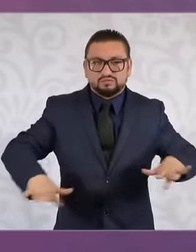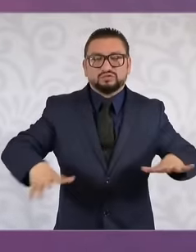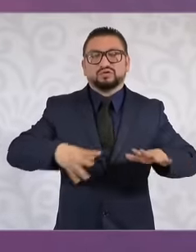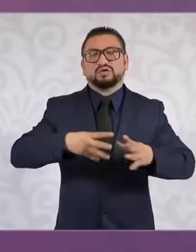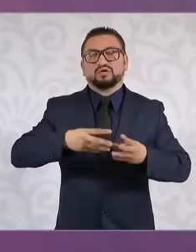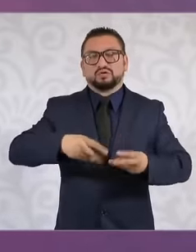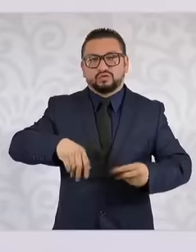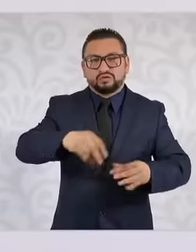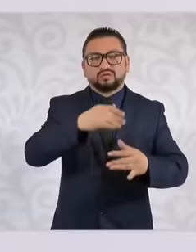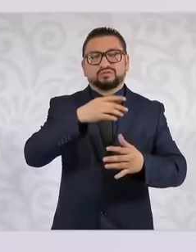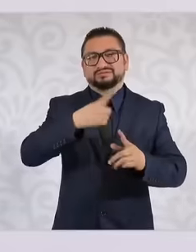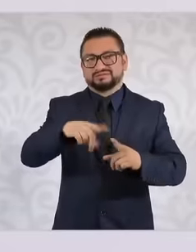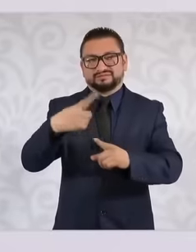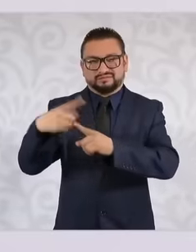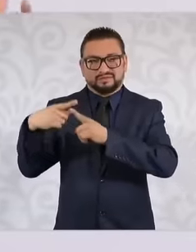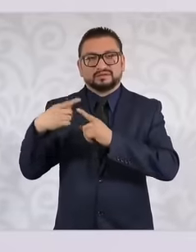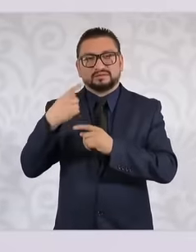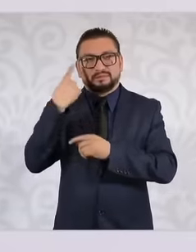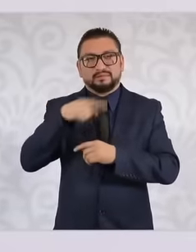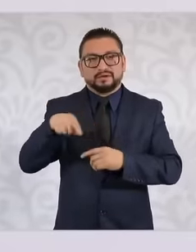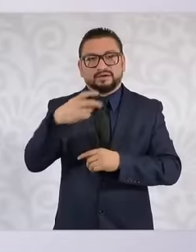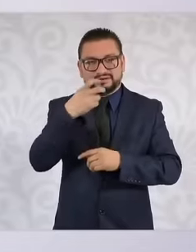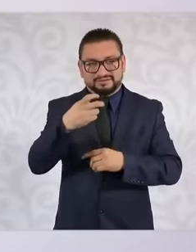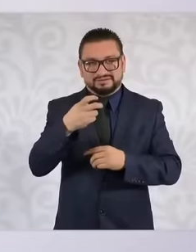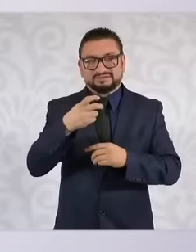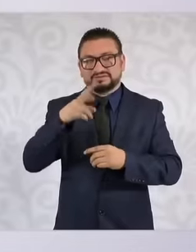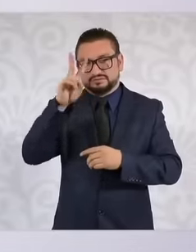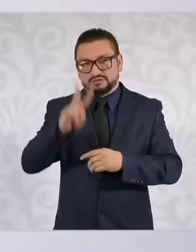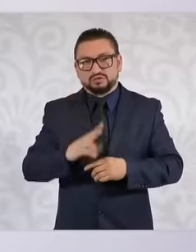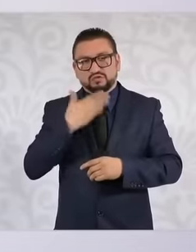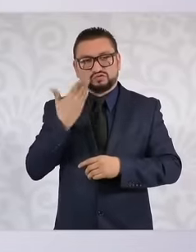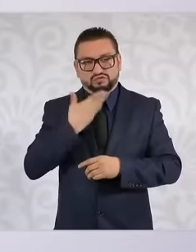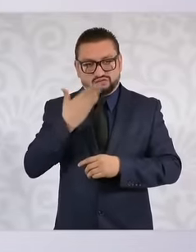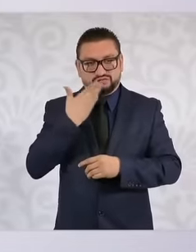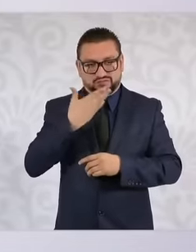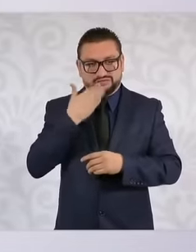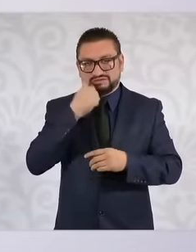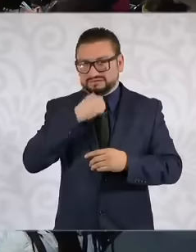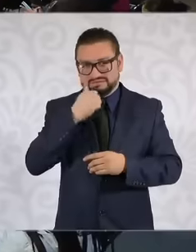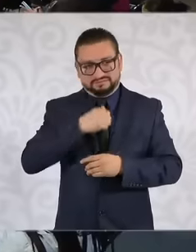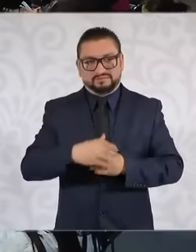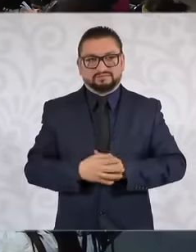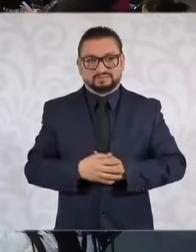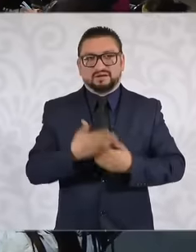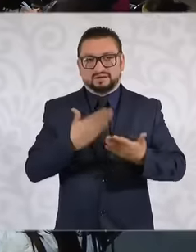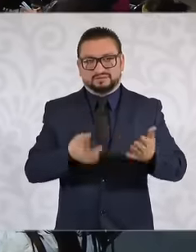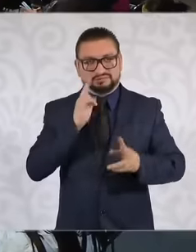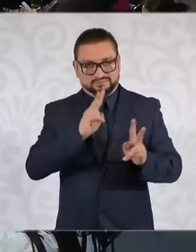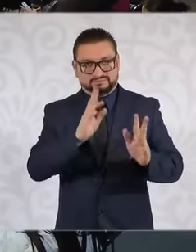ceniza, para que sea esta cápsula con la que cerremos los viernes. Ahora sí.